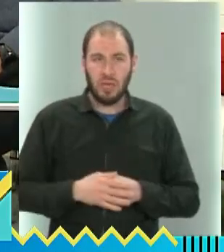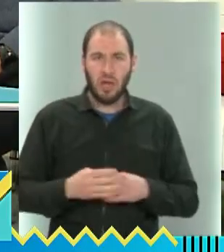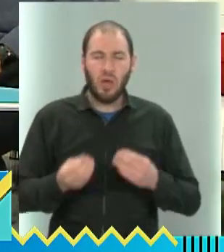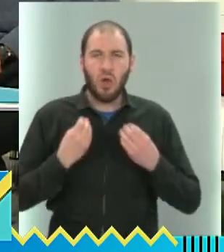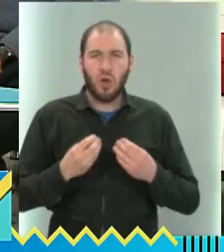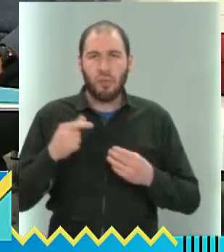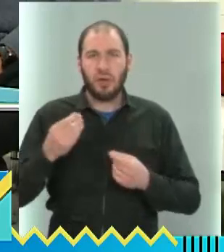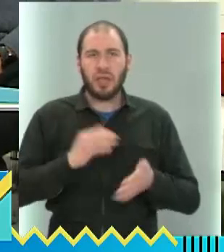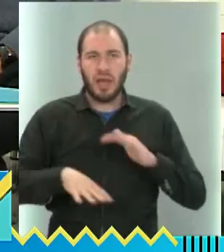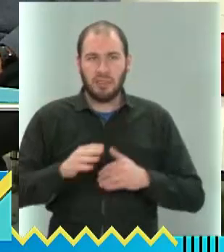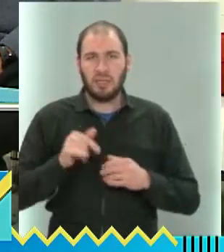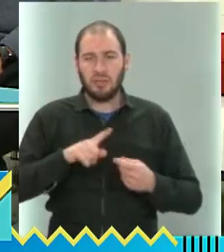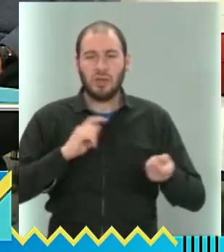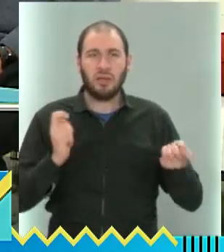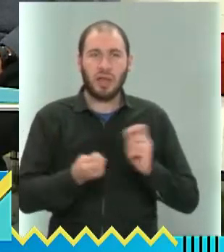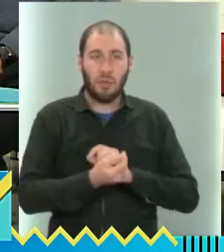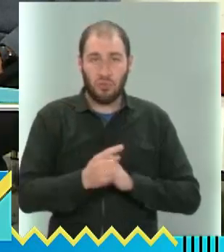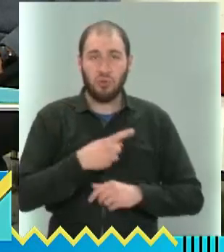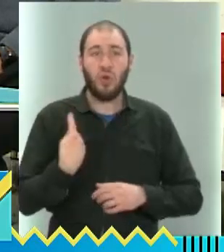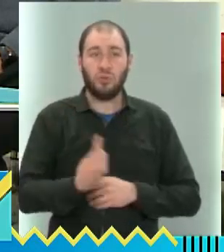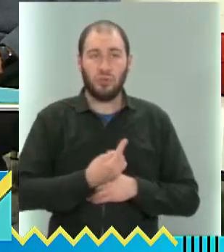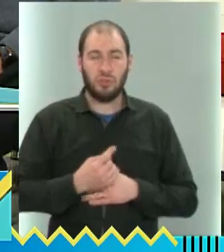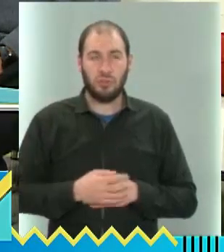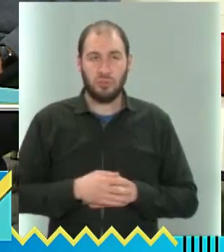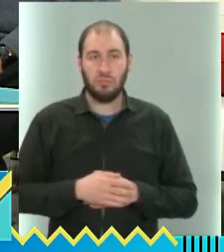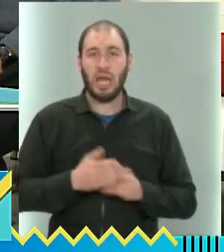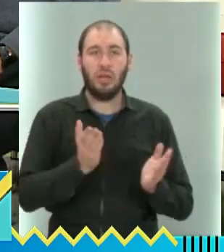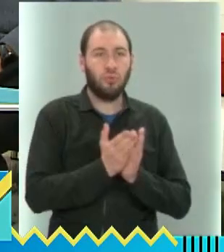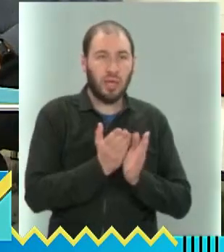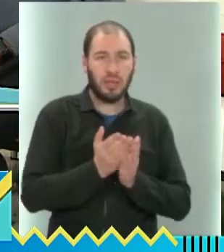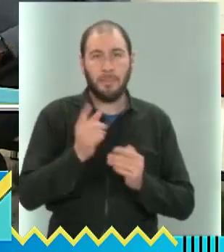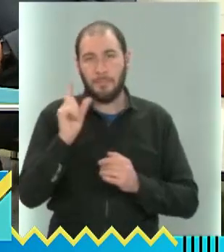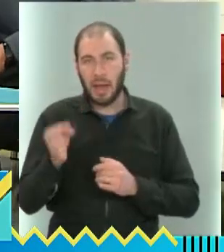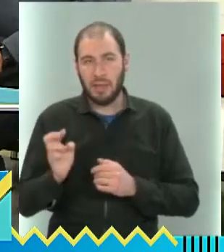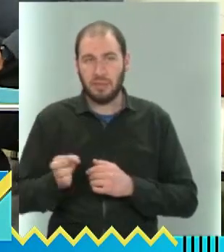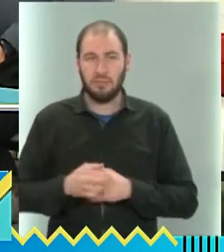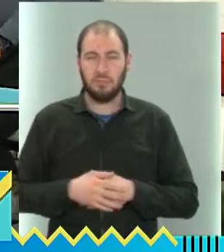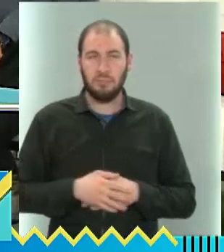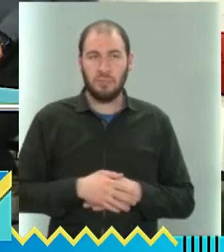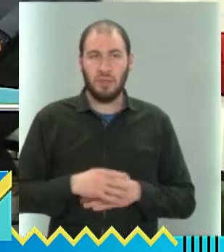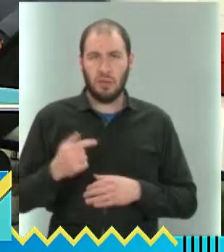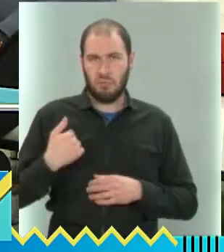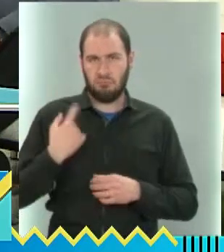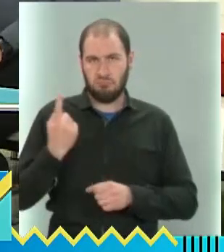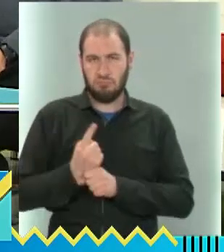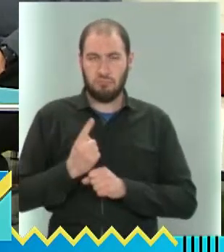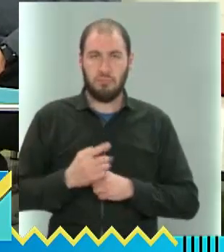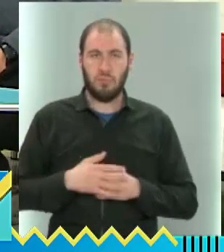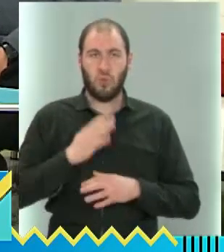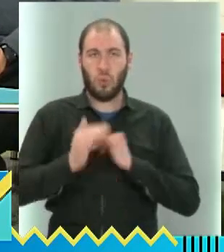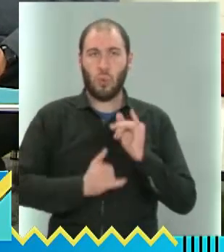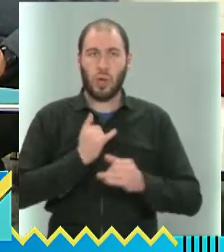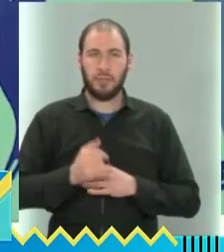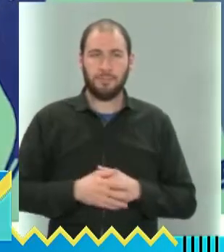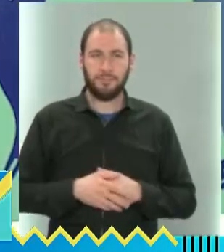se puede hacer para que eso empiece a modificarse desde nosotros, ¿no? De los estudiantes, de los padres? Sí, yo lo que primero plantearía